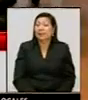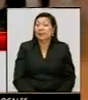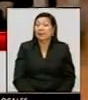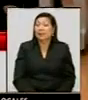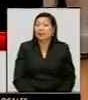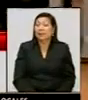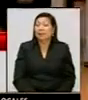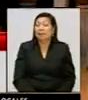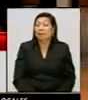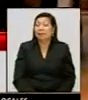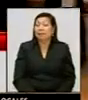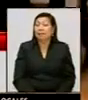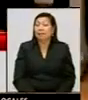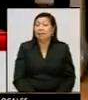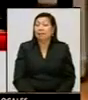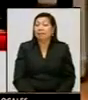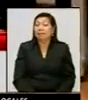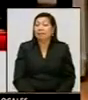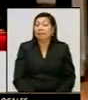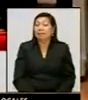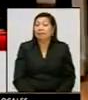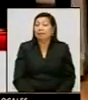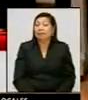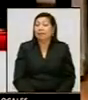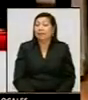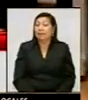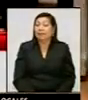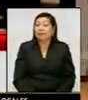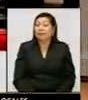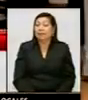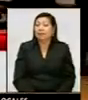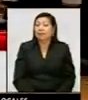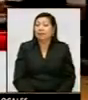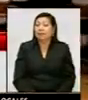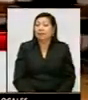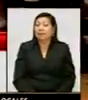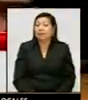Tiene la palabra mi querido doctor.